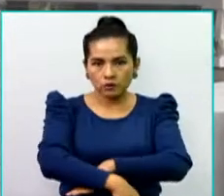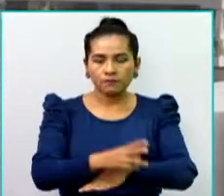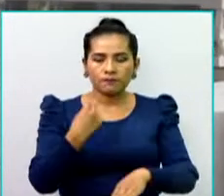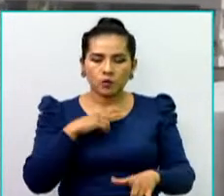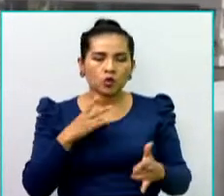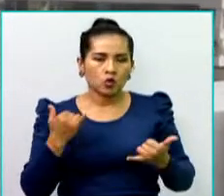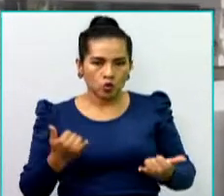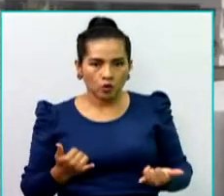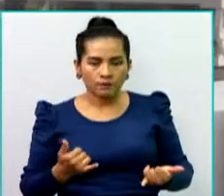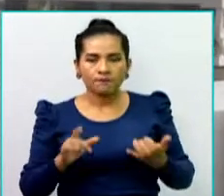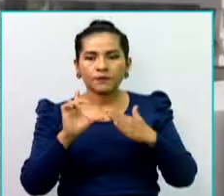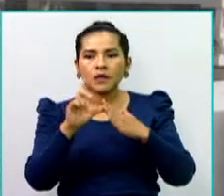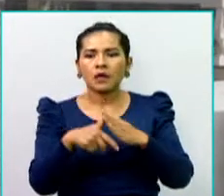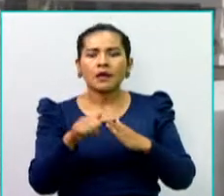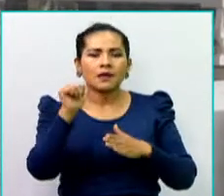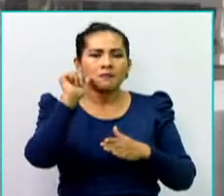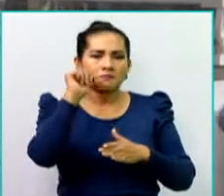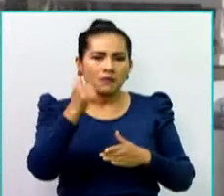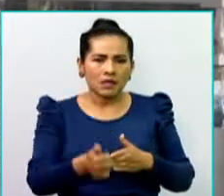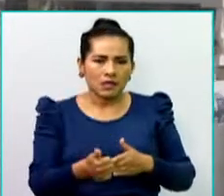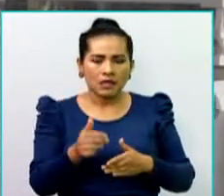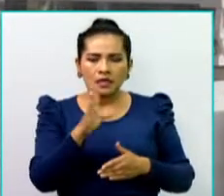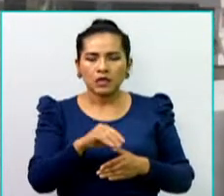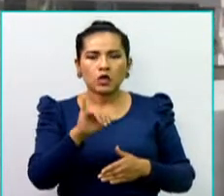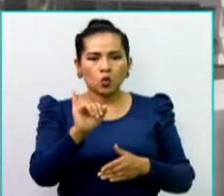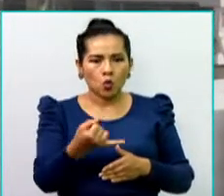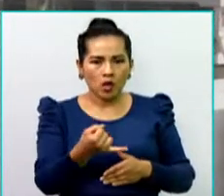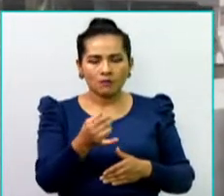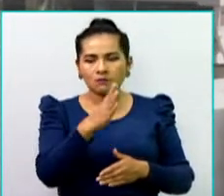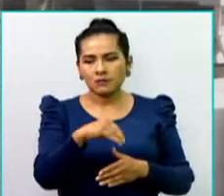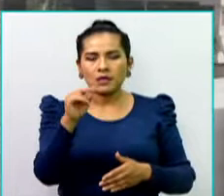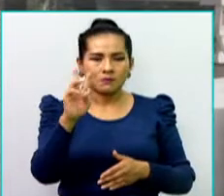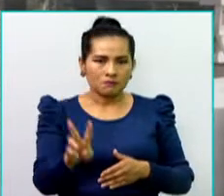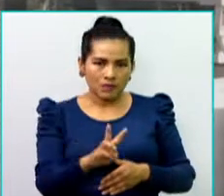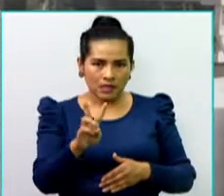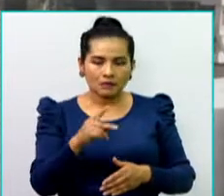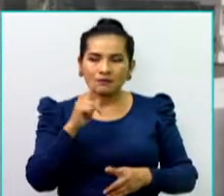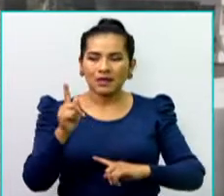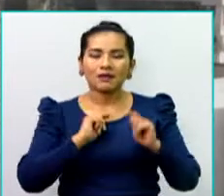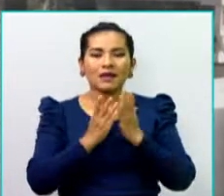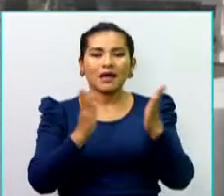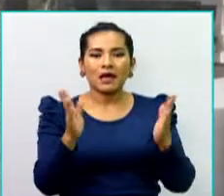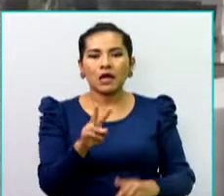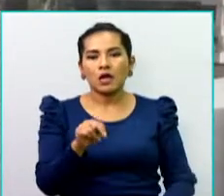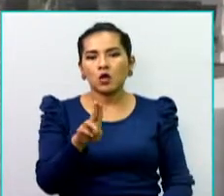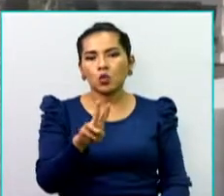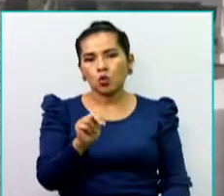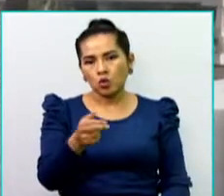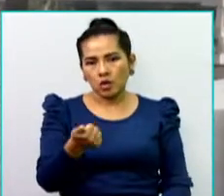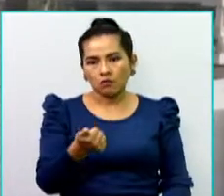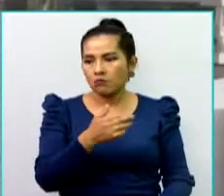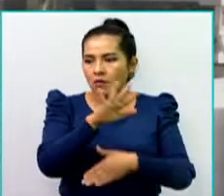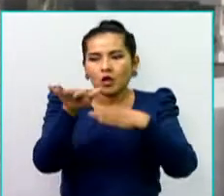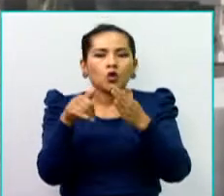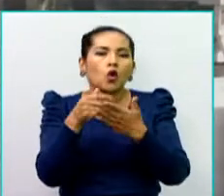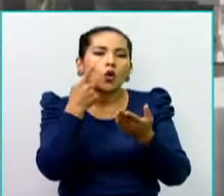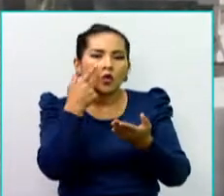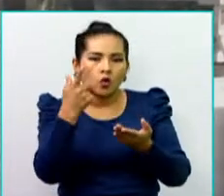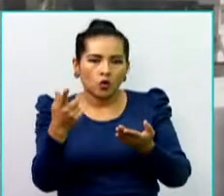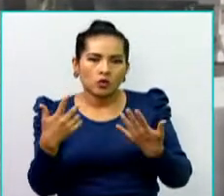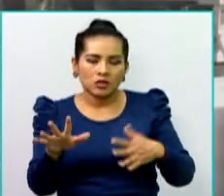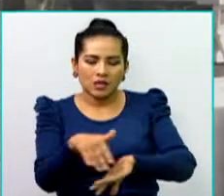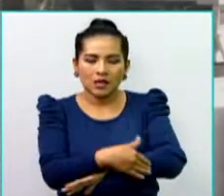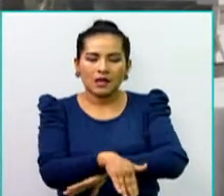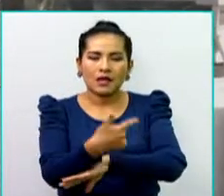hoy, mañana, jueves y el viernes. En el Teatro Nuna, que bueno, todos lo conocemos, ahí en la avenida, en